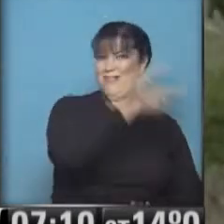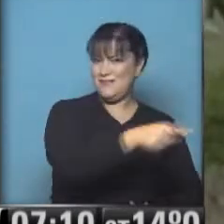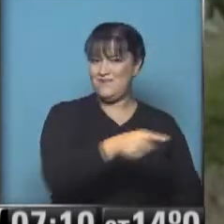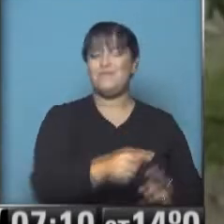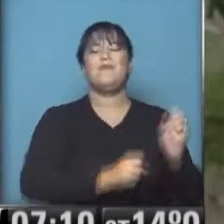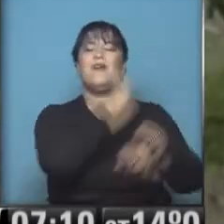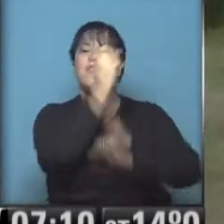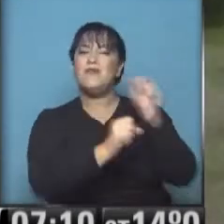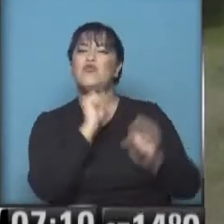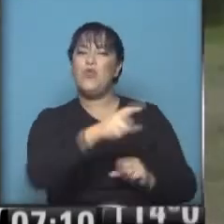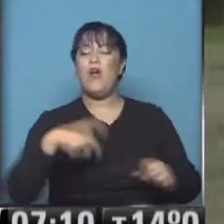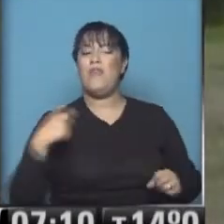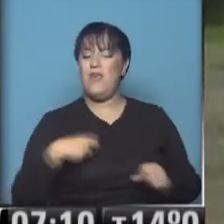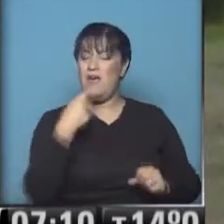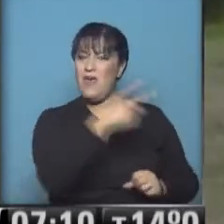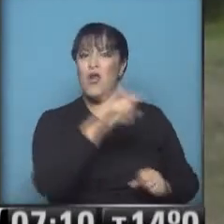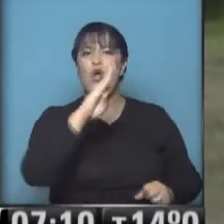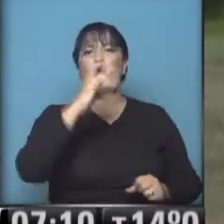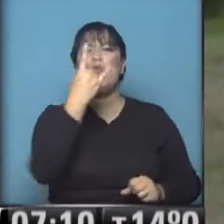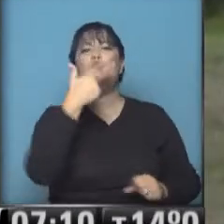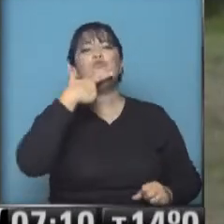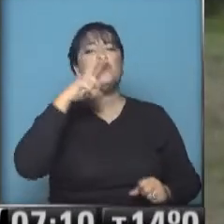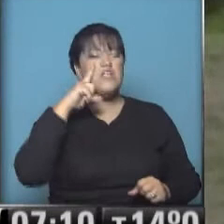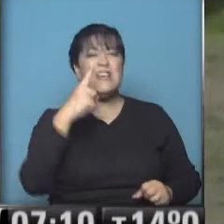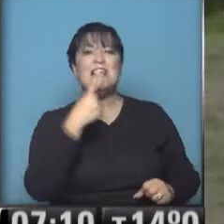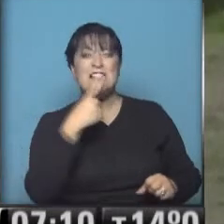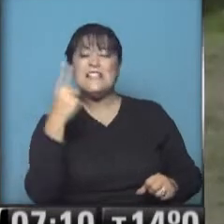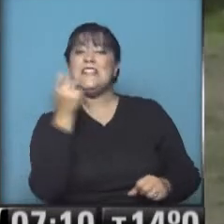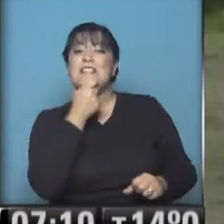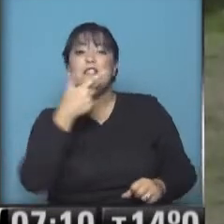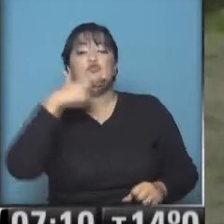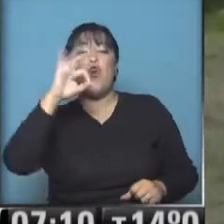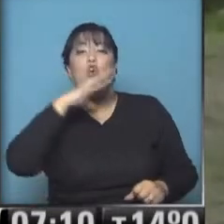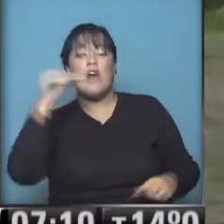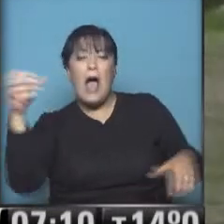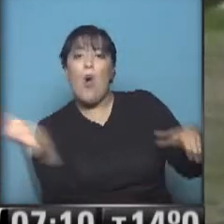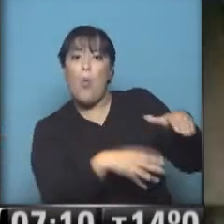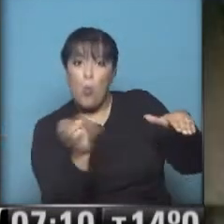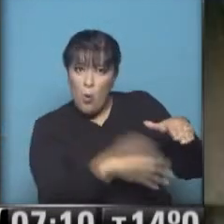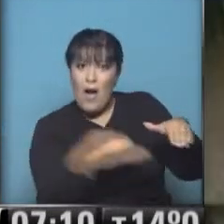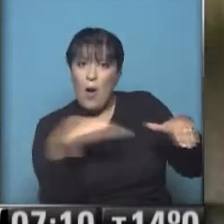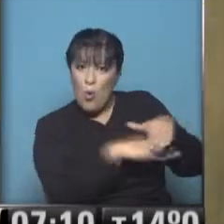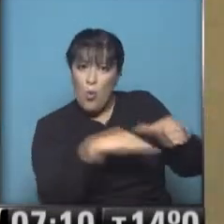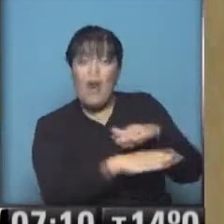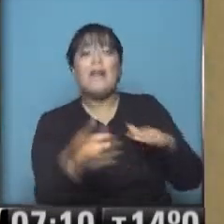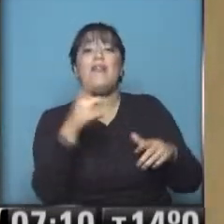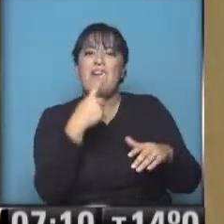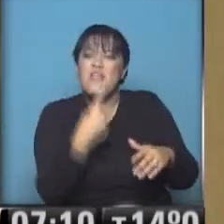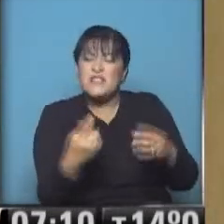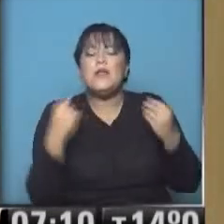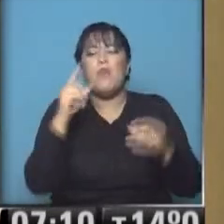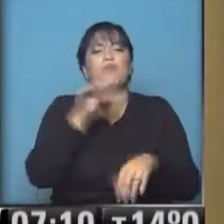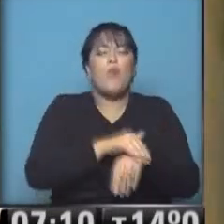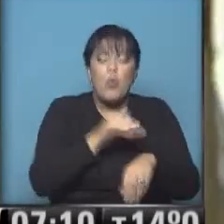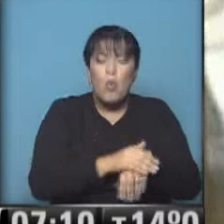Federación Agraria, reconoció la situación y dijo que si los productores retienen sus granos de soja es porque no se sabe qué va a pasar con la inflación y el dólar. Lo cierto